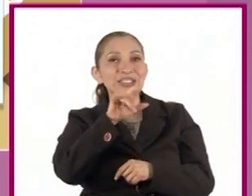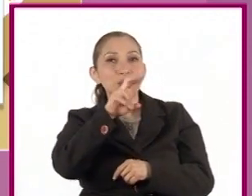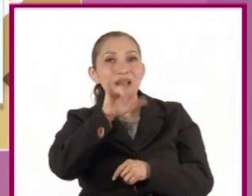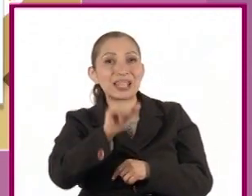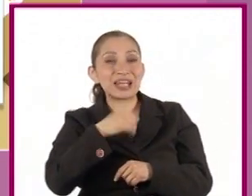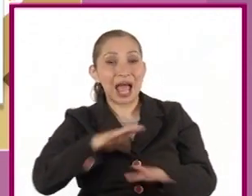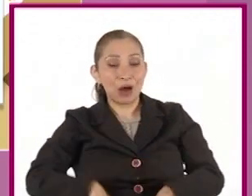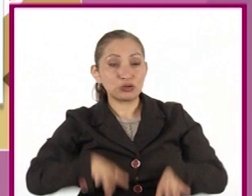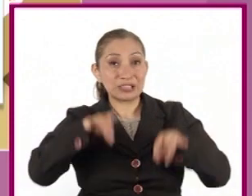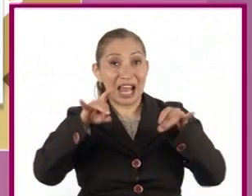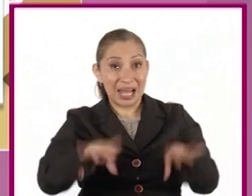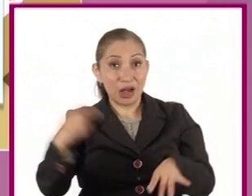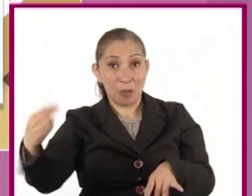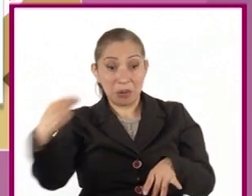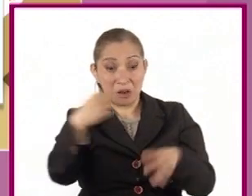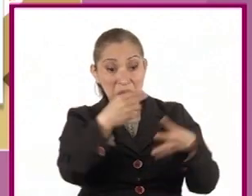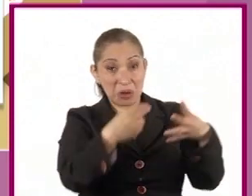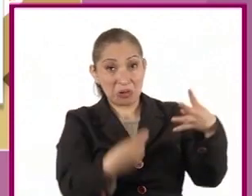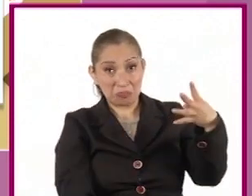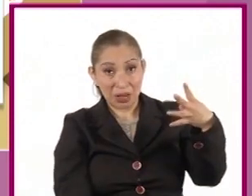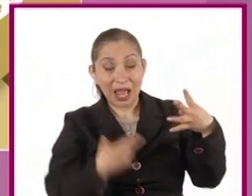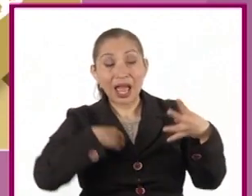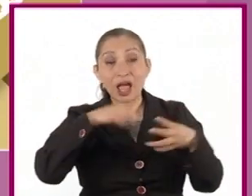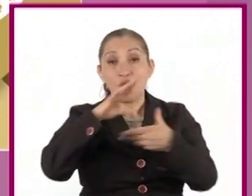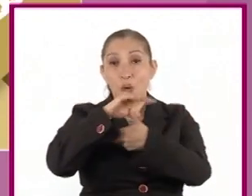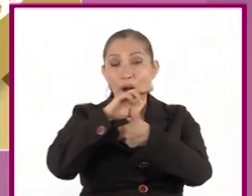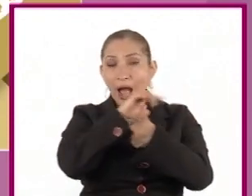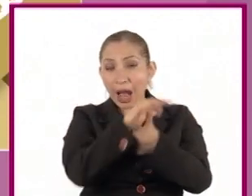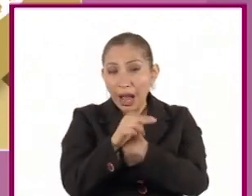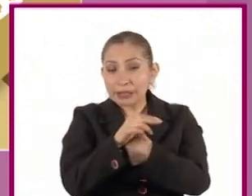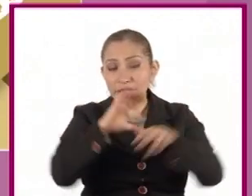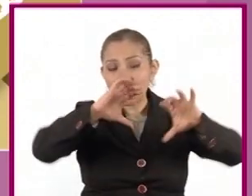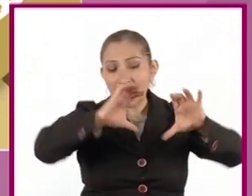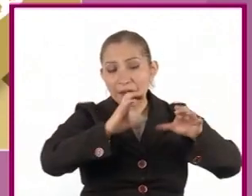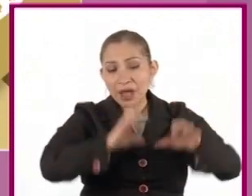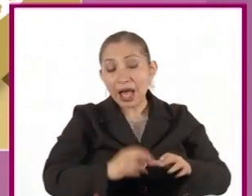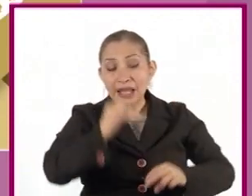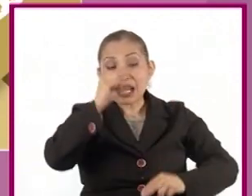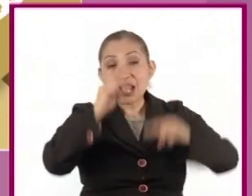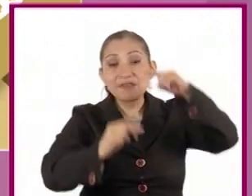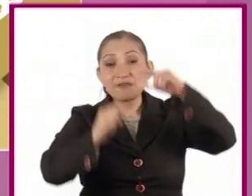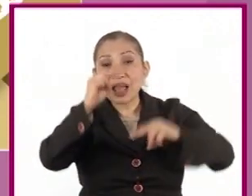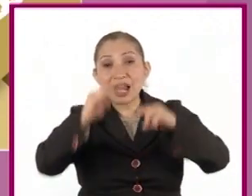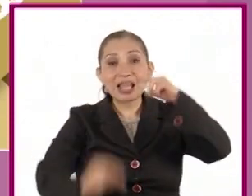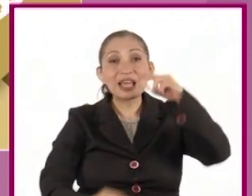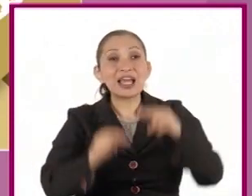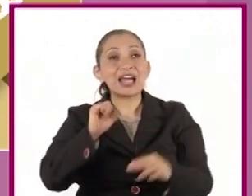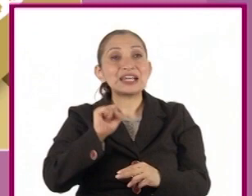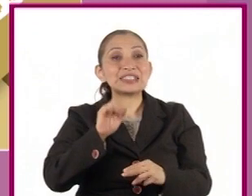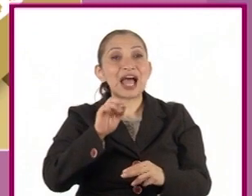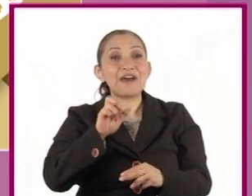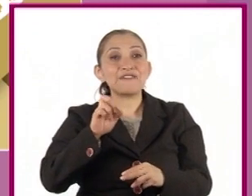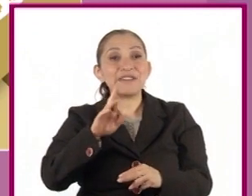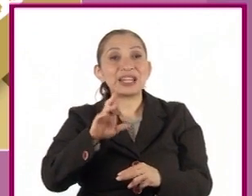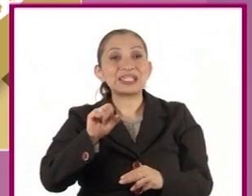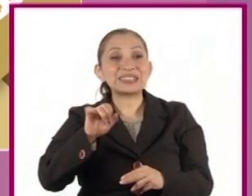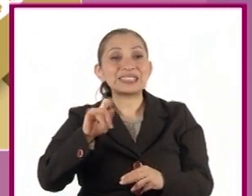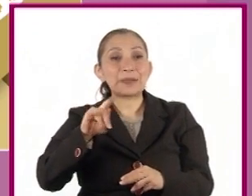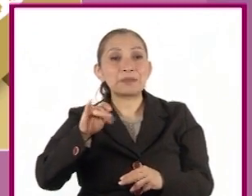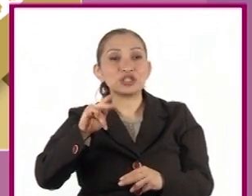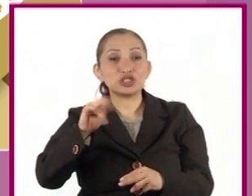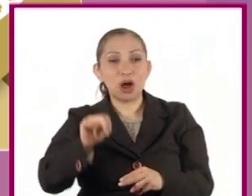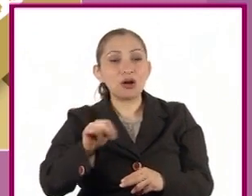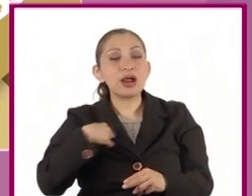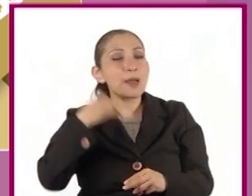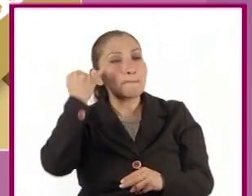la intensidad del viento, los huracanes se clasifican de acuerdo con la escala de Saffir-Simpson, la cual fue desarrollada